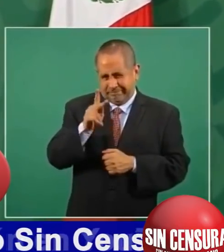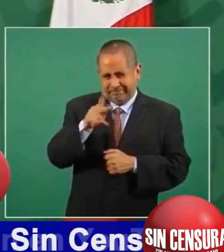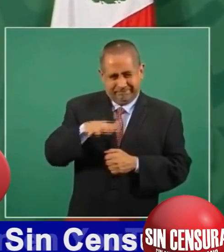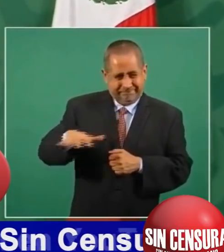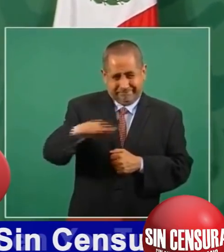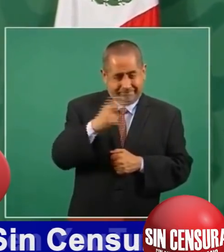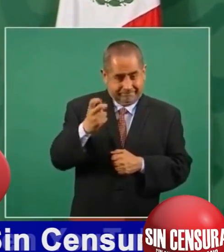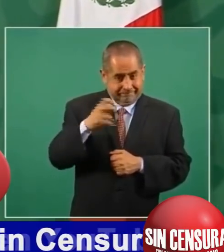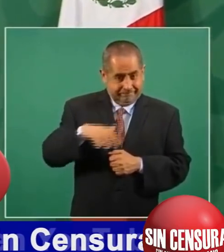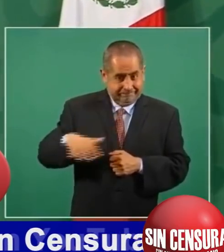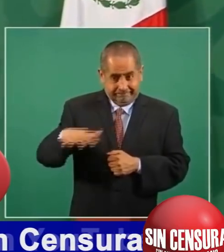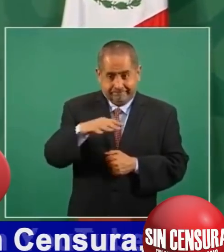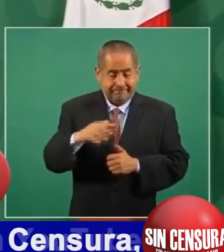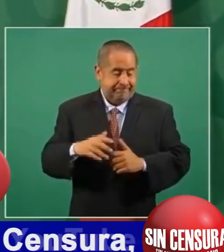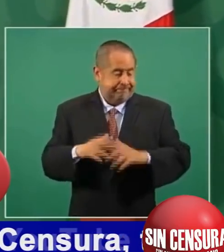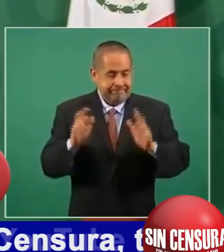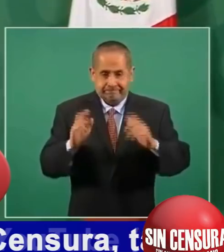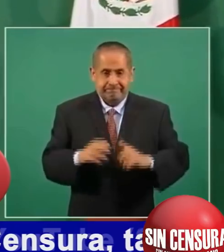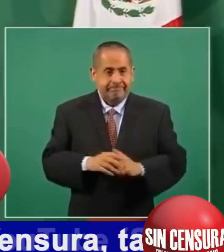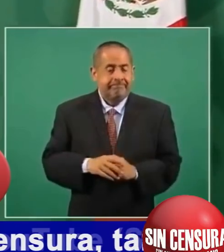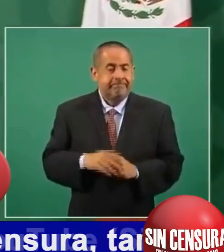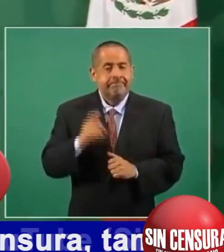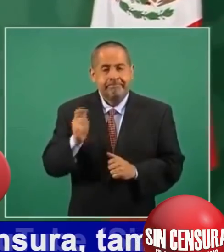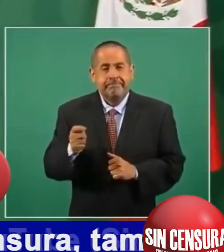región está